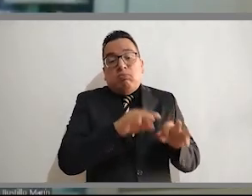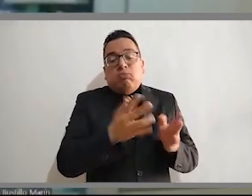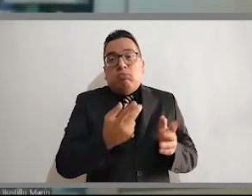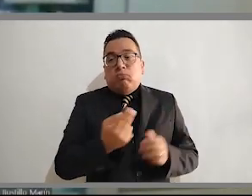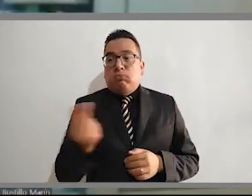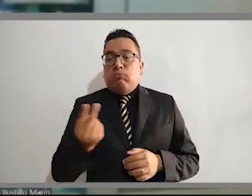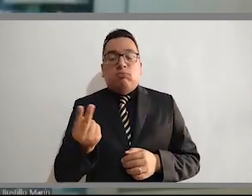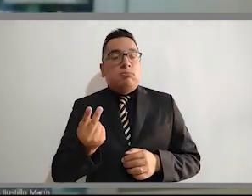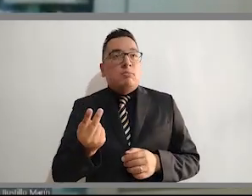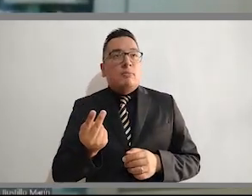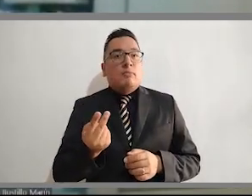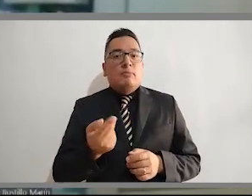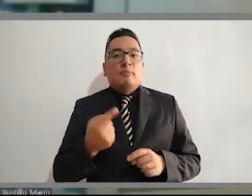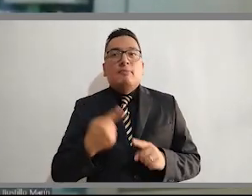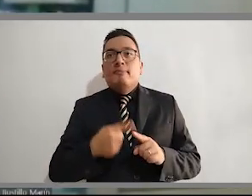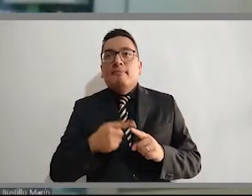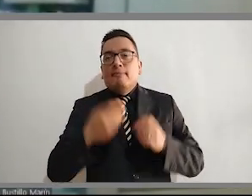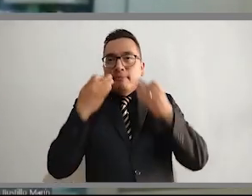agresor.